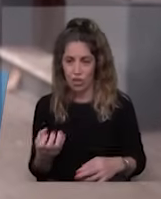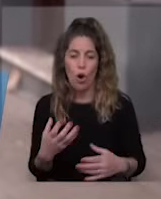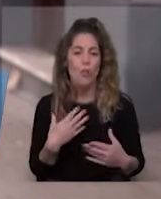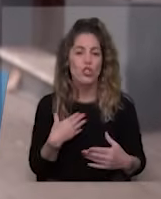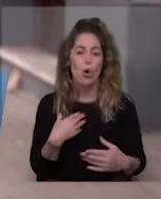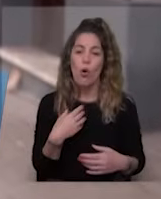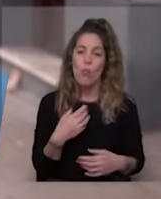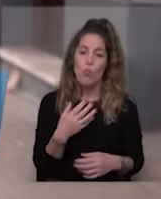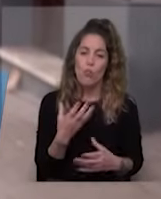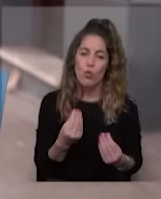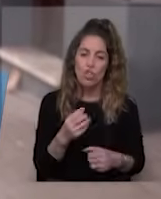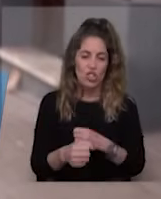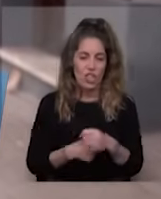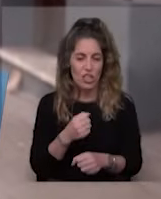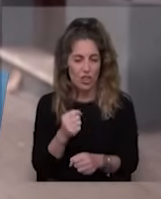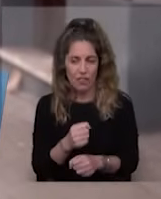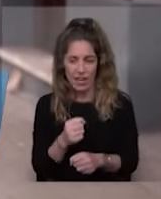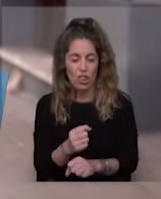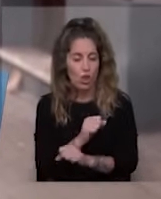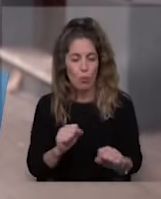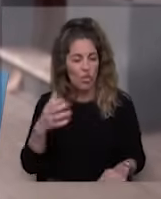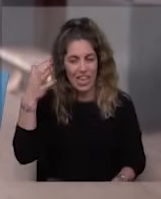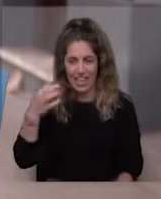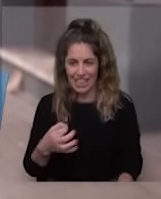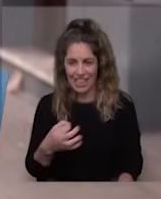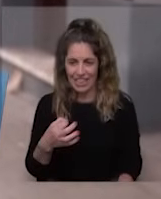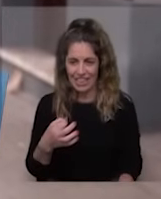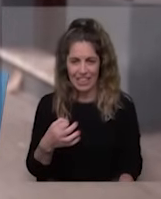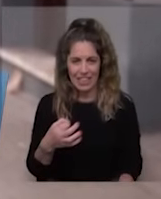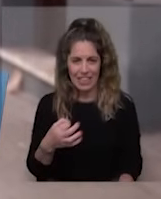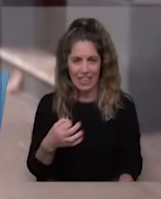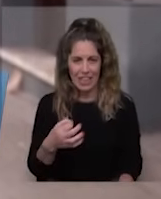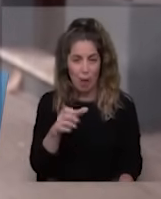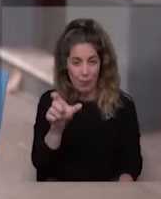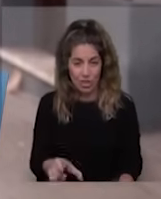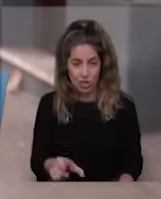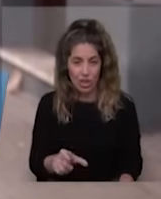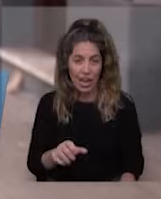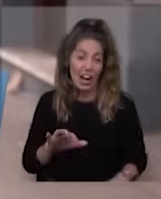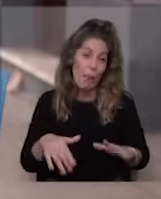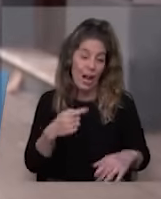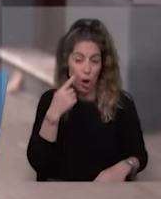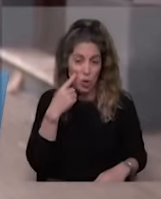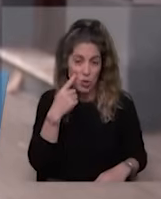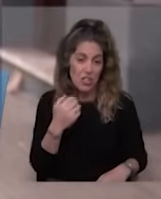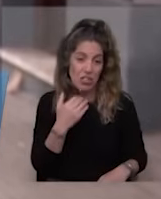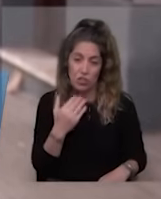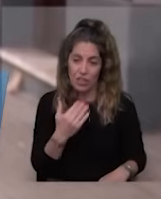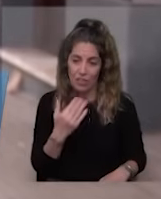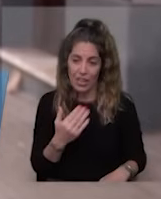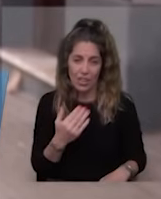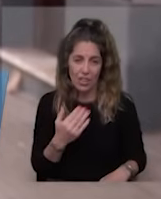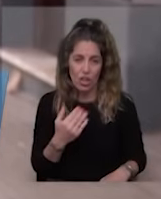años trabajando porque no podía creer que algo gente a la que quizás conocí sin saber porque